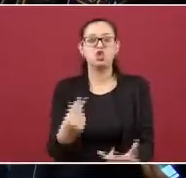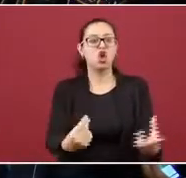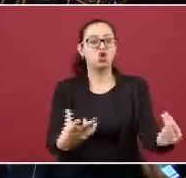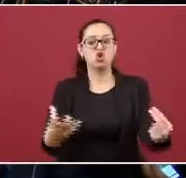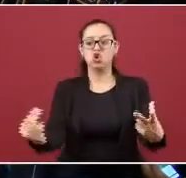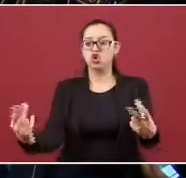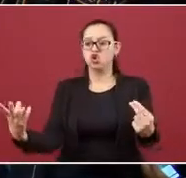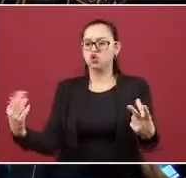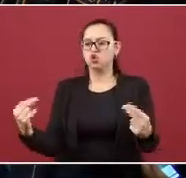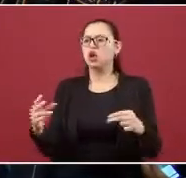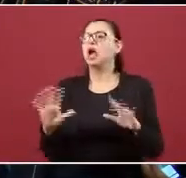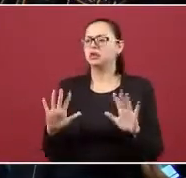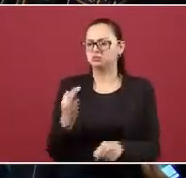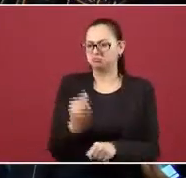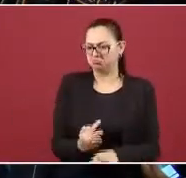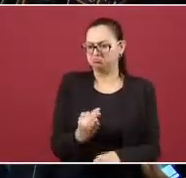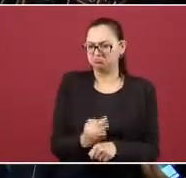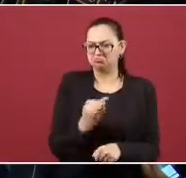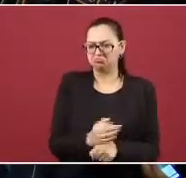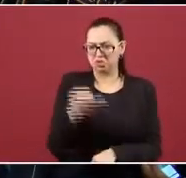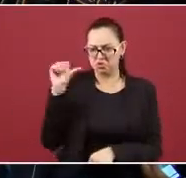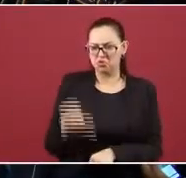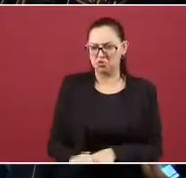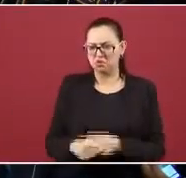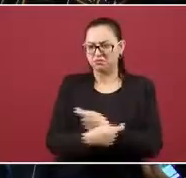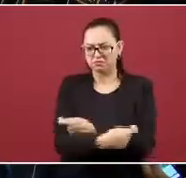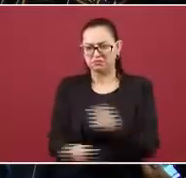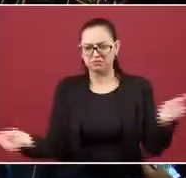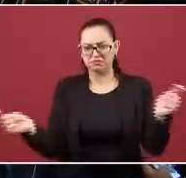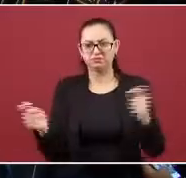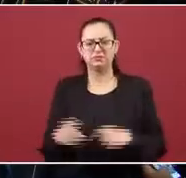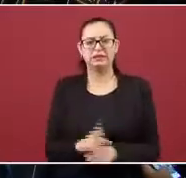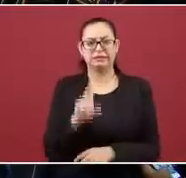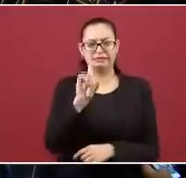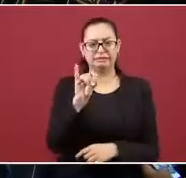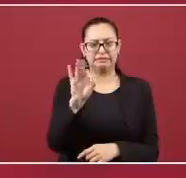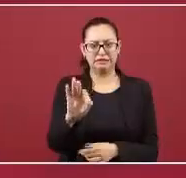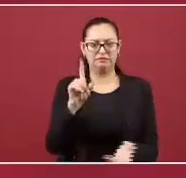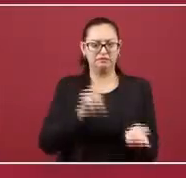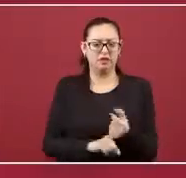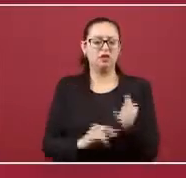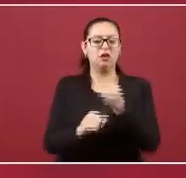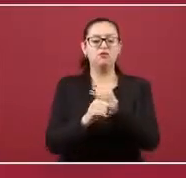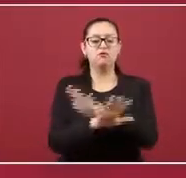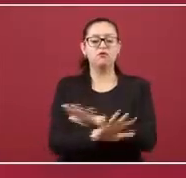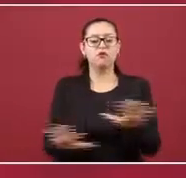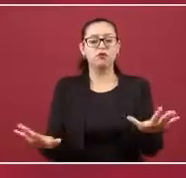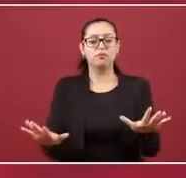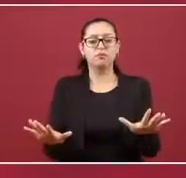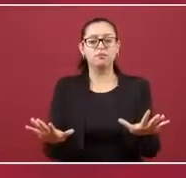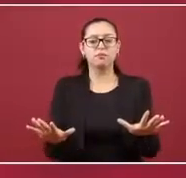pues hoy se los entregamos, en el informe del DIF